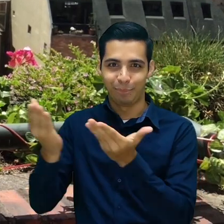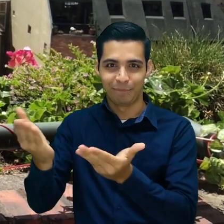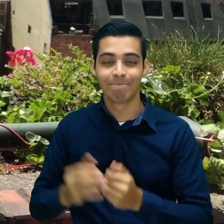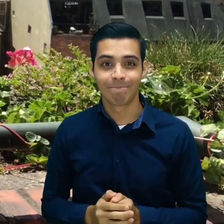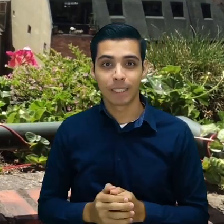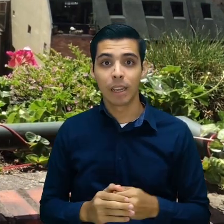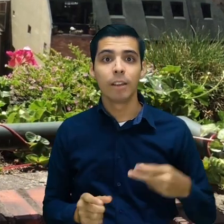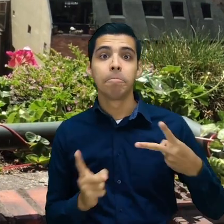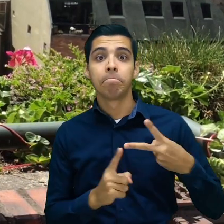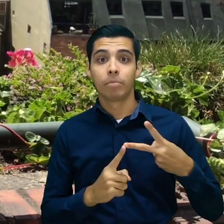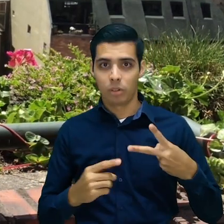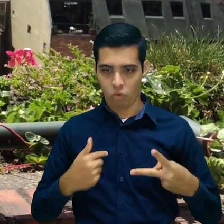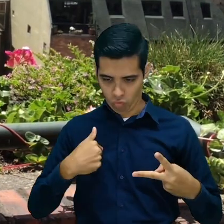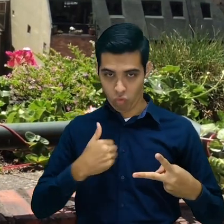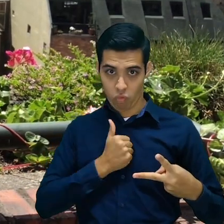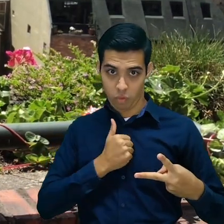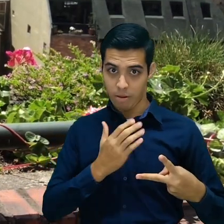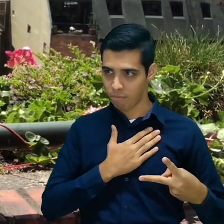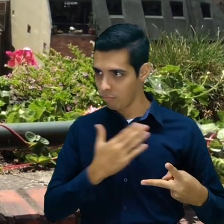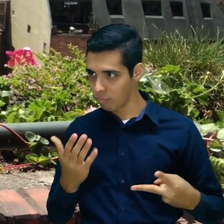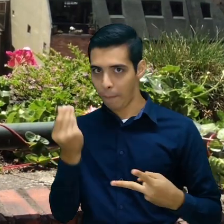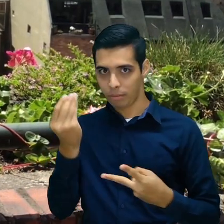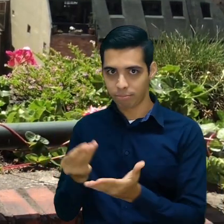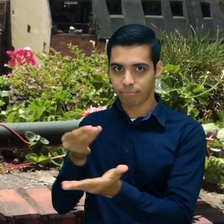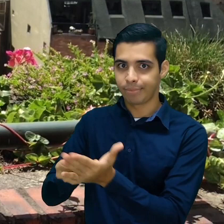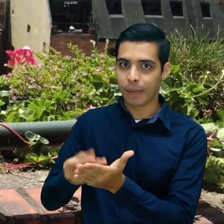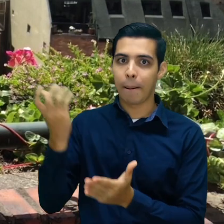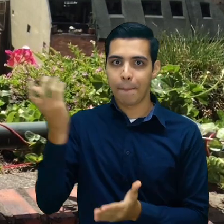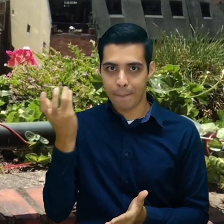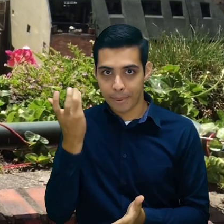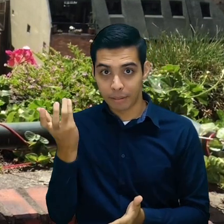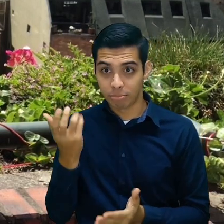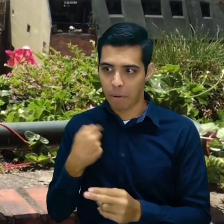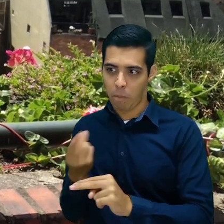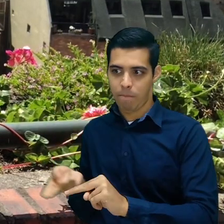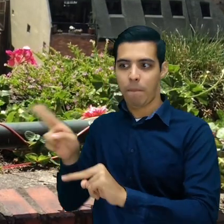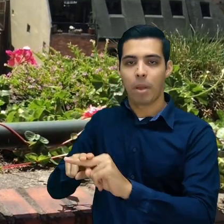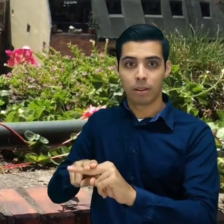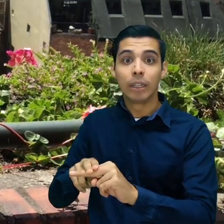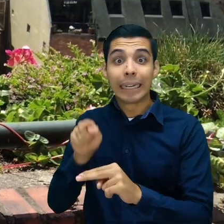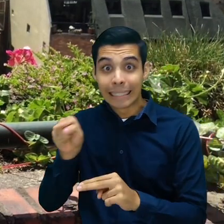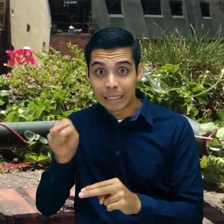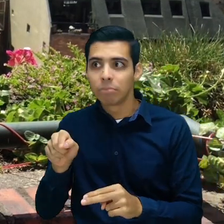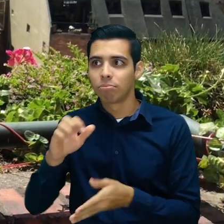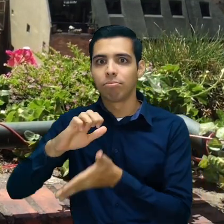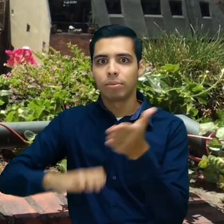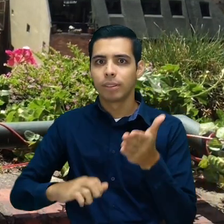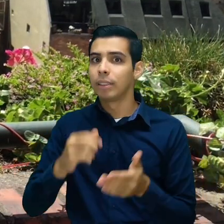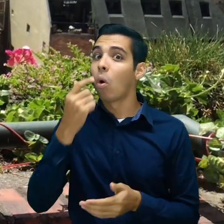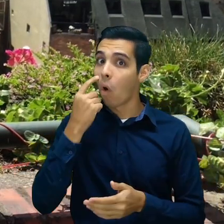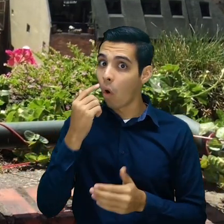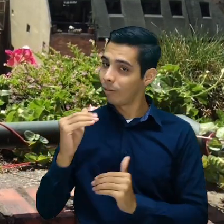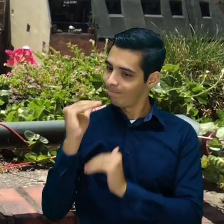pensiones obligatorias. Este es un ahorro adicional para que complementemos nuestra pensión obligatoria. Y esta deducción también está sujeta